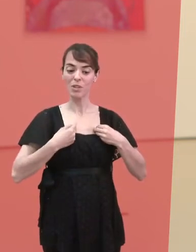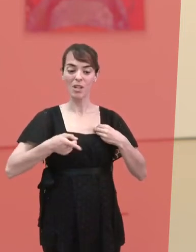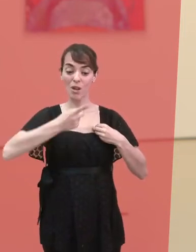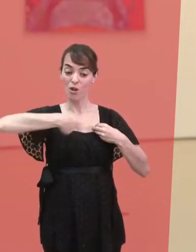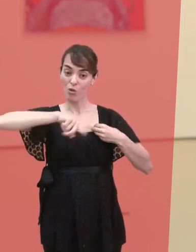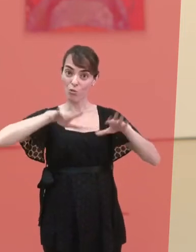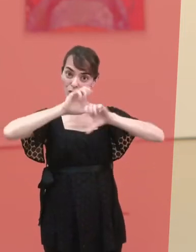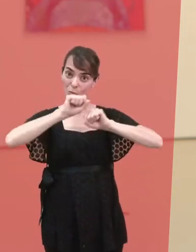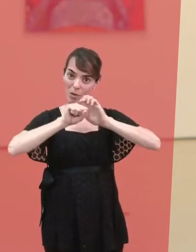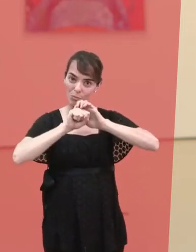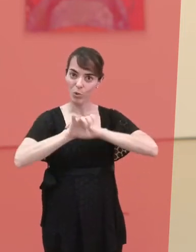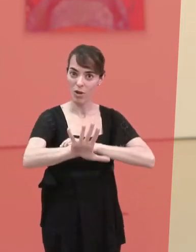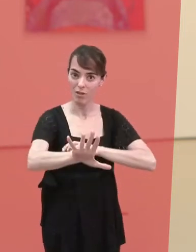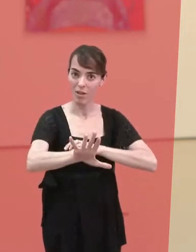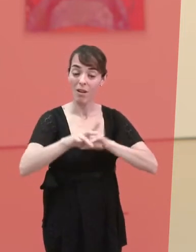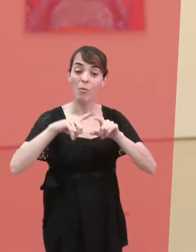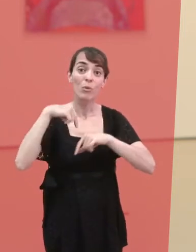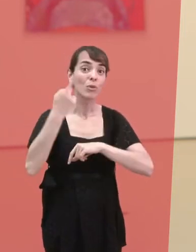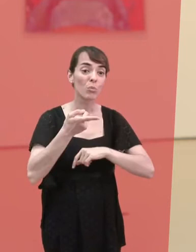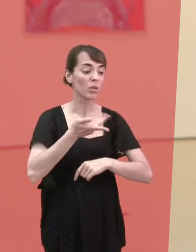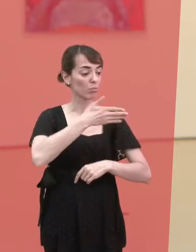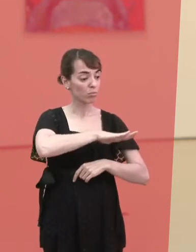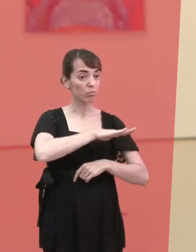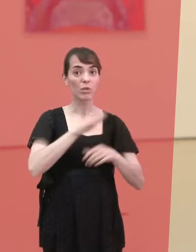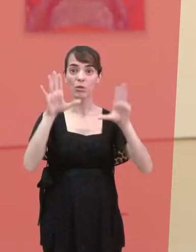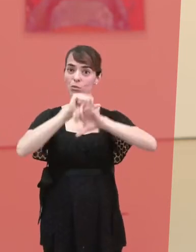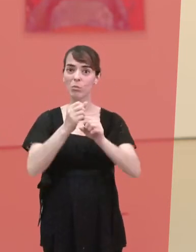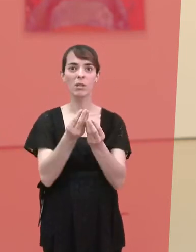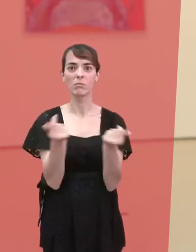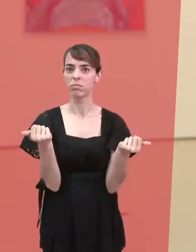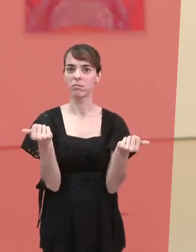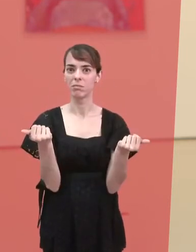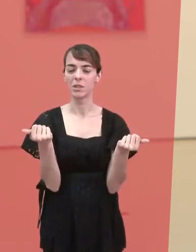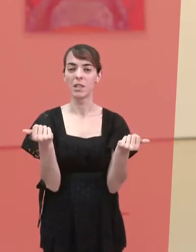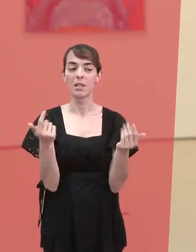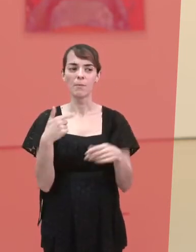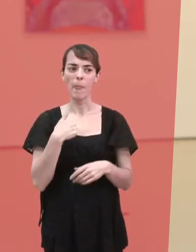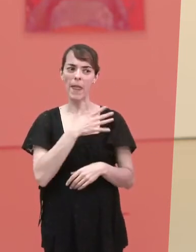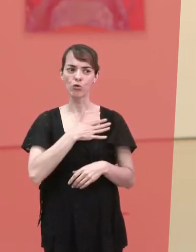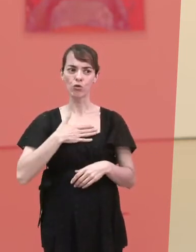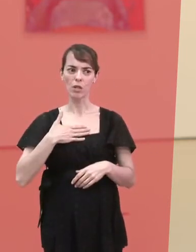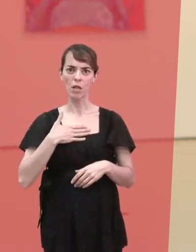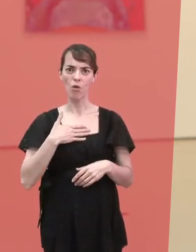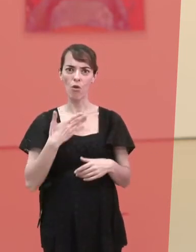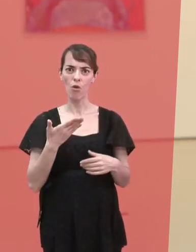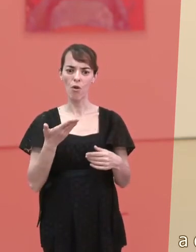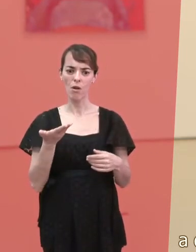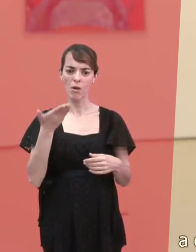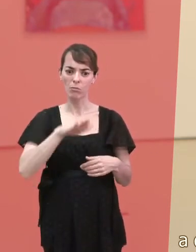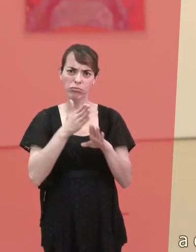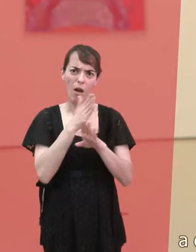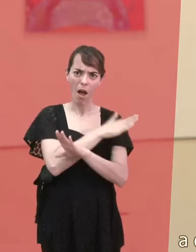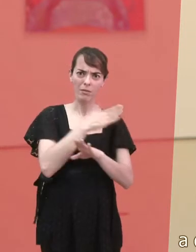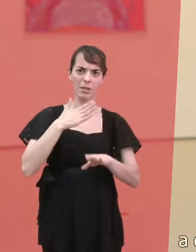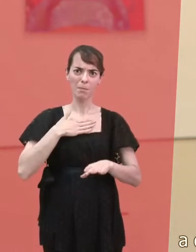se proyecta, pero cuando estamos yacentes, la sombra desaparece. Y entonces yo quiero dejar un rastro